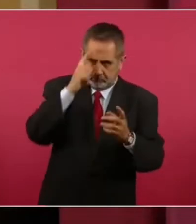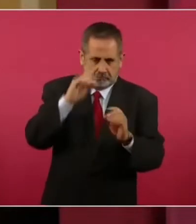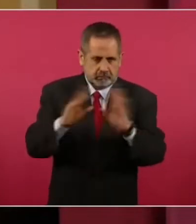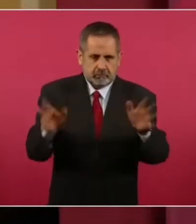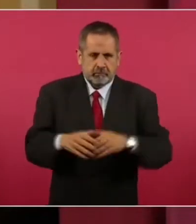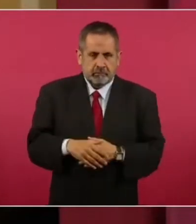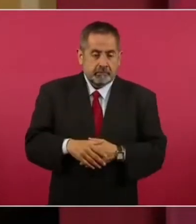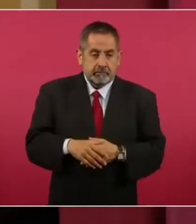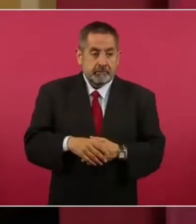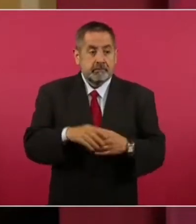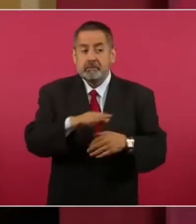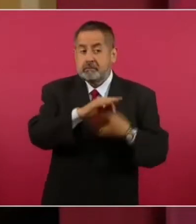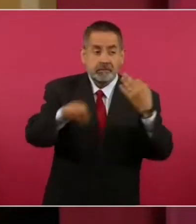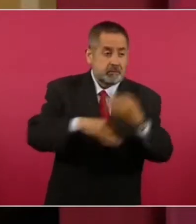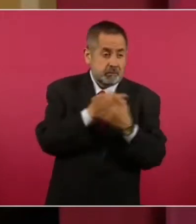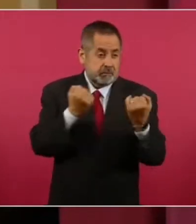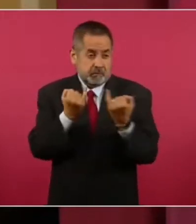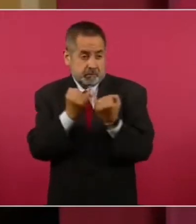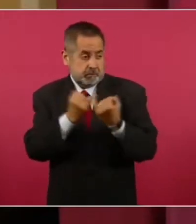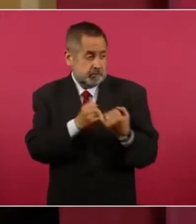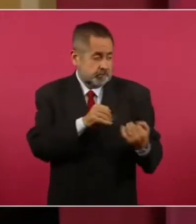no a todos.